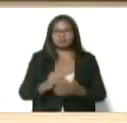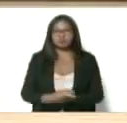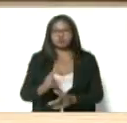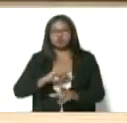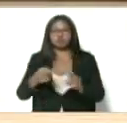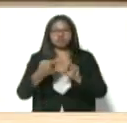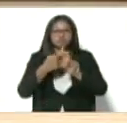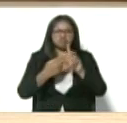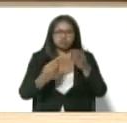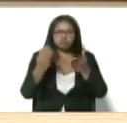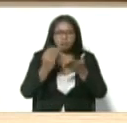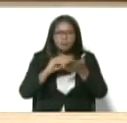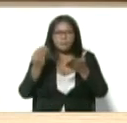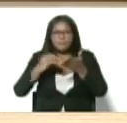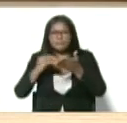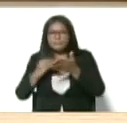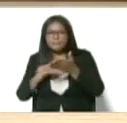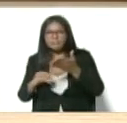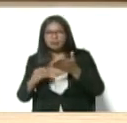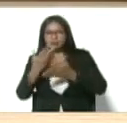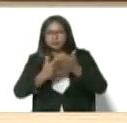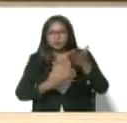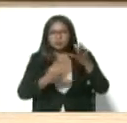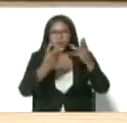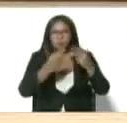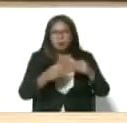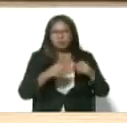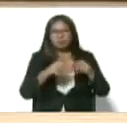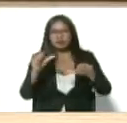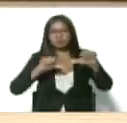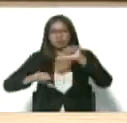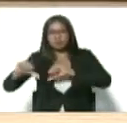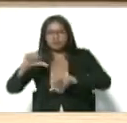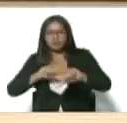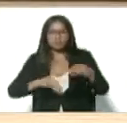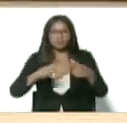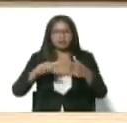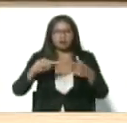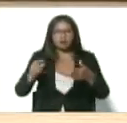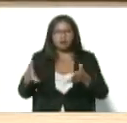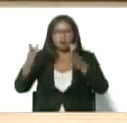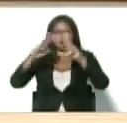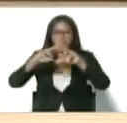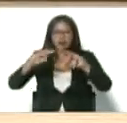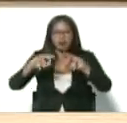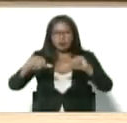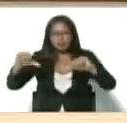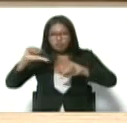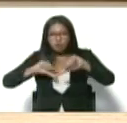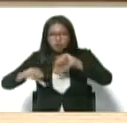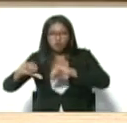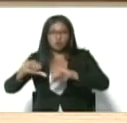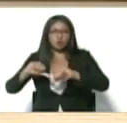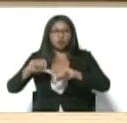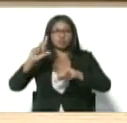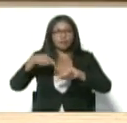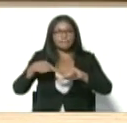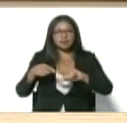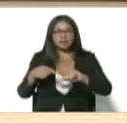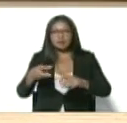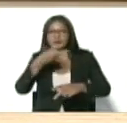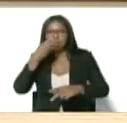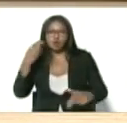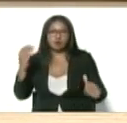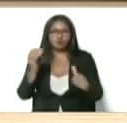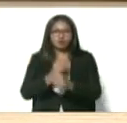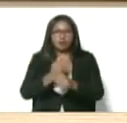las sustancias químicas precursoras incautadas los laboratorios destruidos y la droga incautada estamos